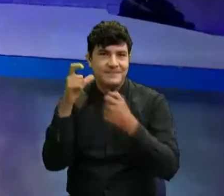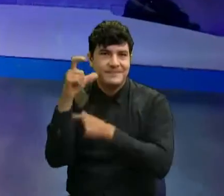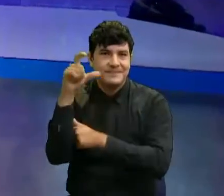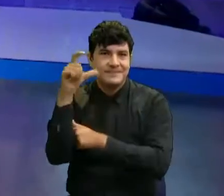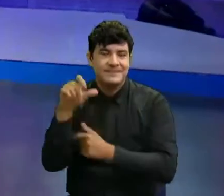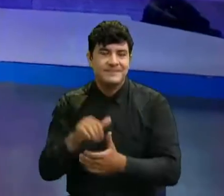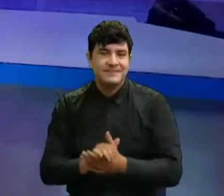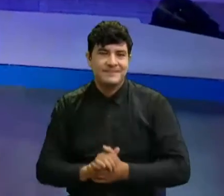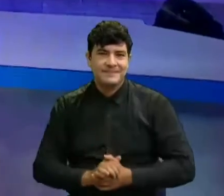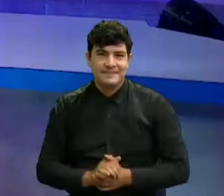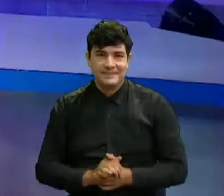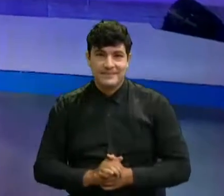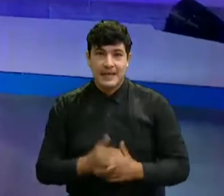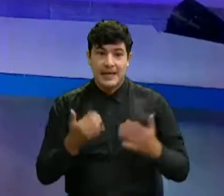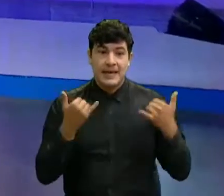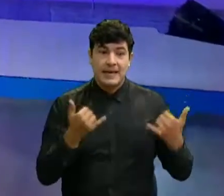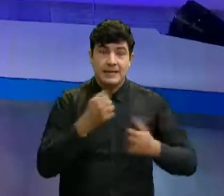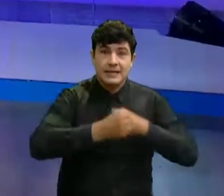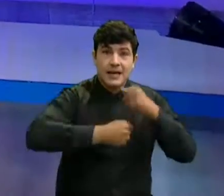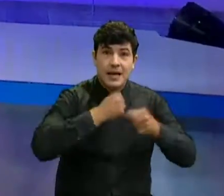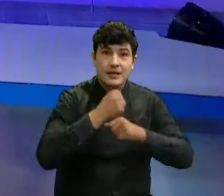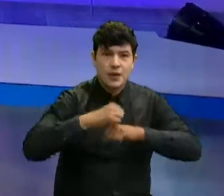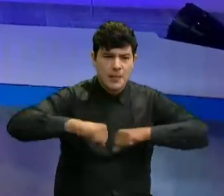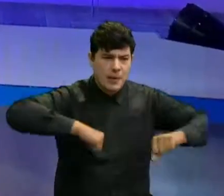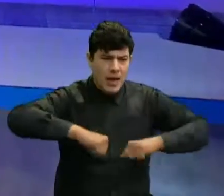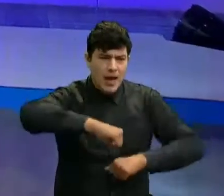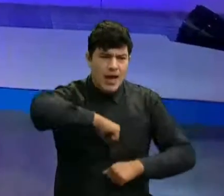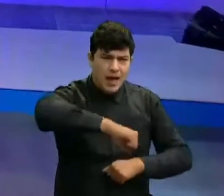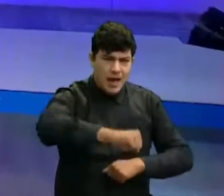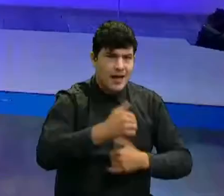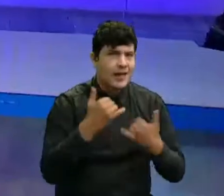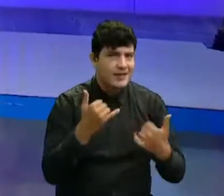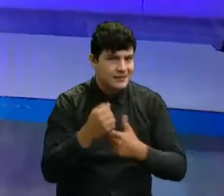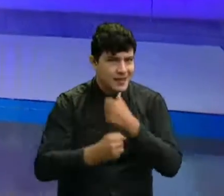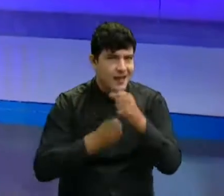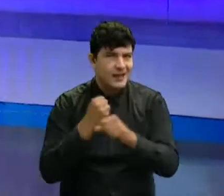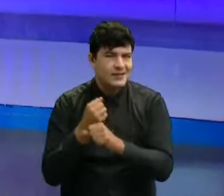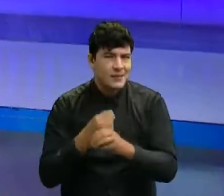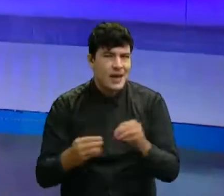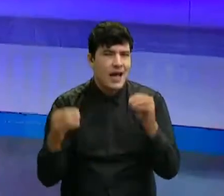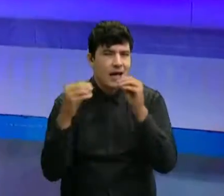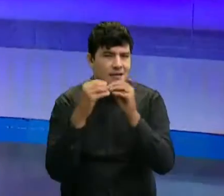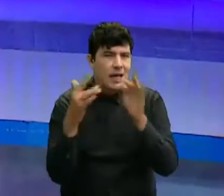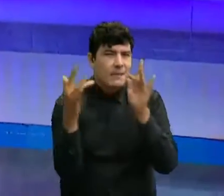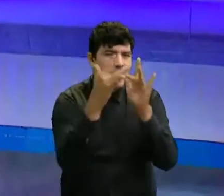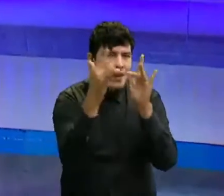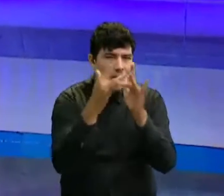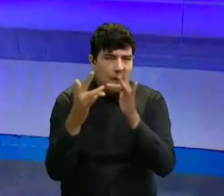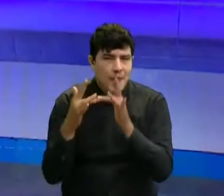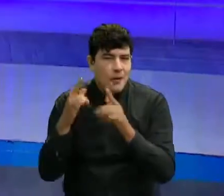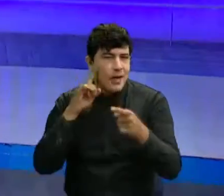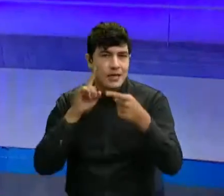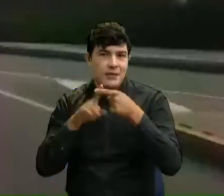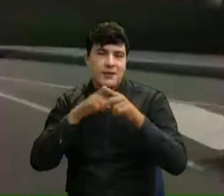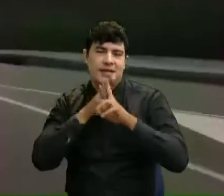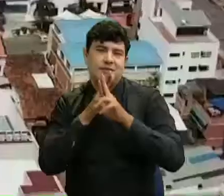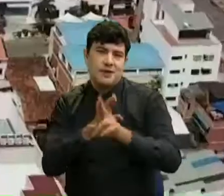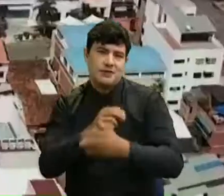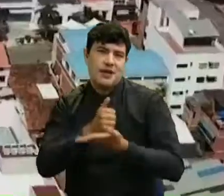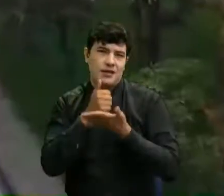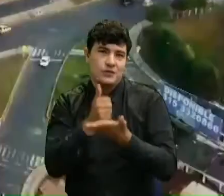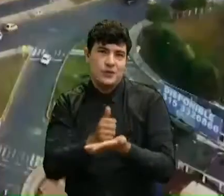que Actúe en Derecho llega este año con más interacción para resolver las inquietudes jurídicas de nuestros televidentes.